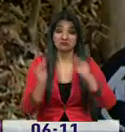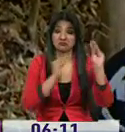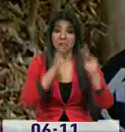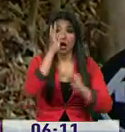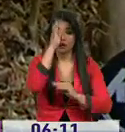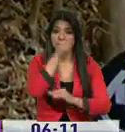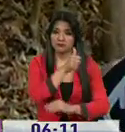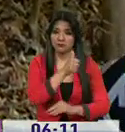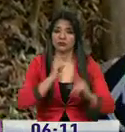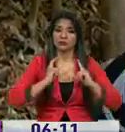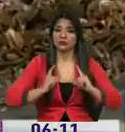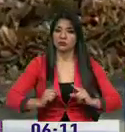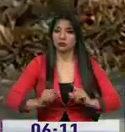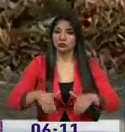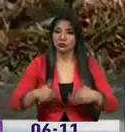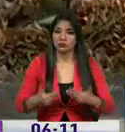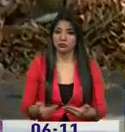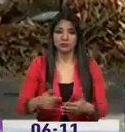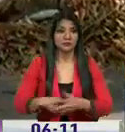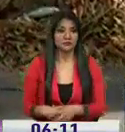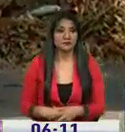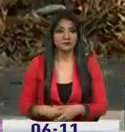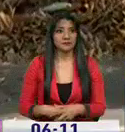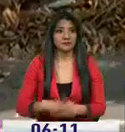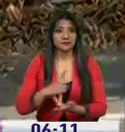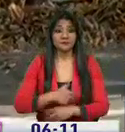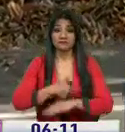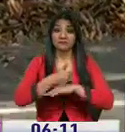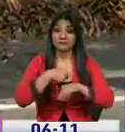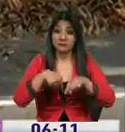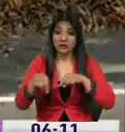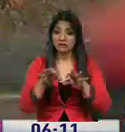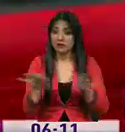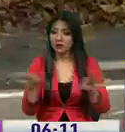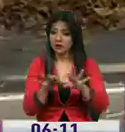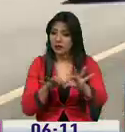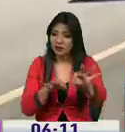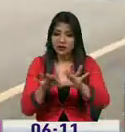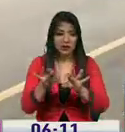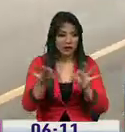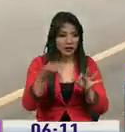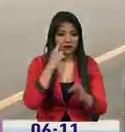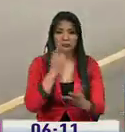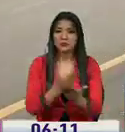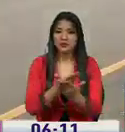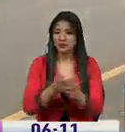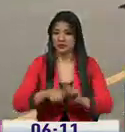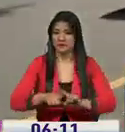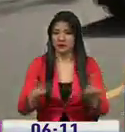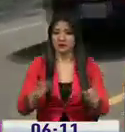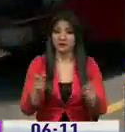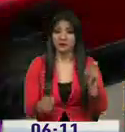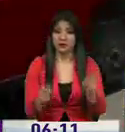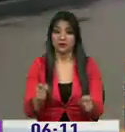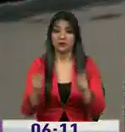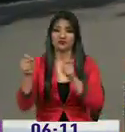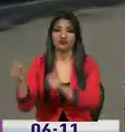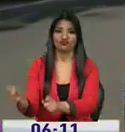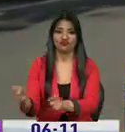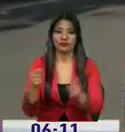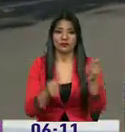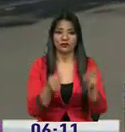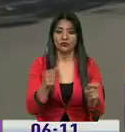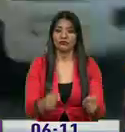el estado de salud de la persona. Agentes de tránsito recabaron más pistas en el sitio. Los vehículos fueron llevados a los canchones de